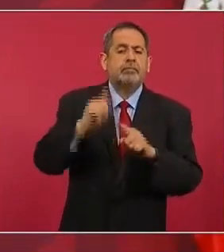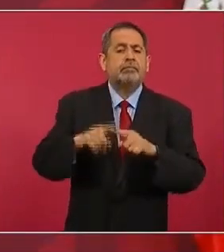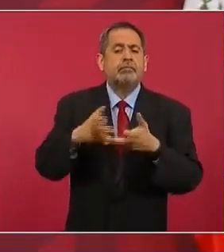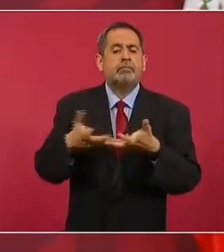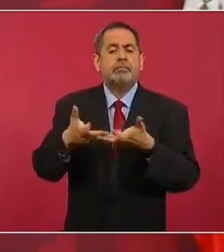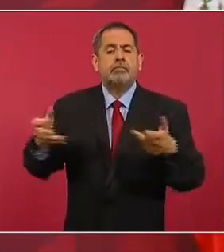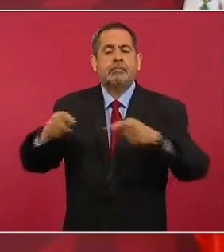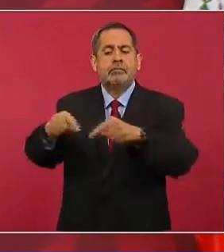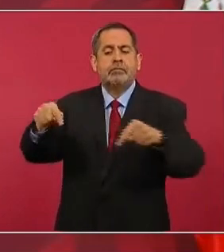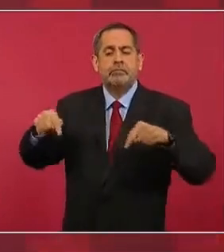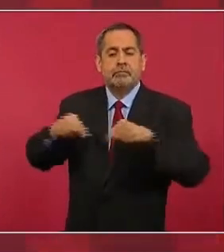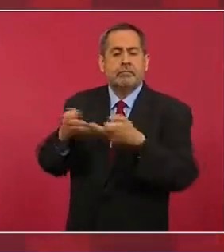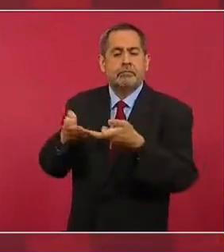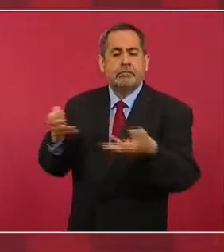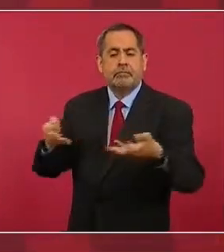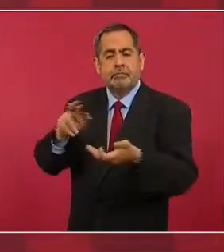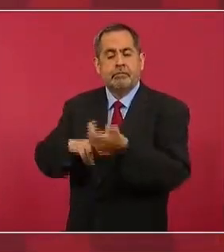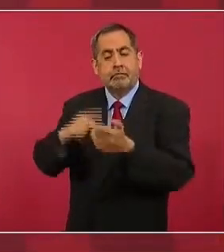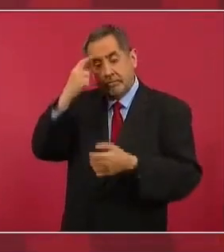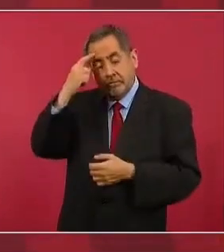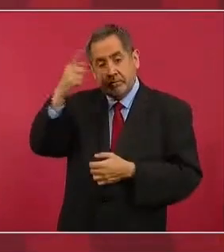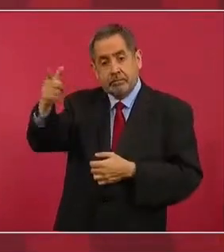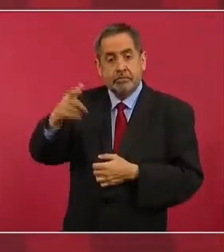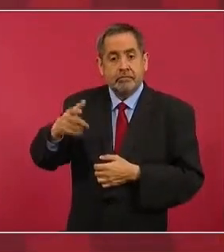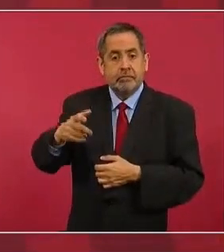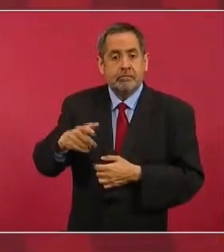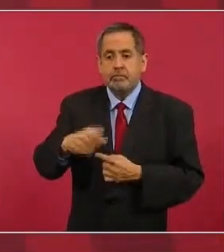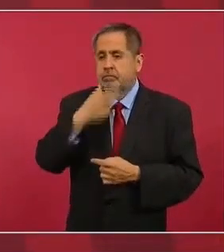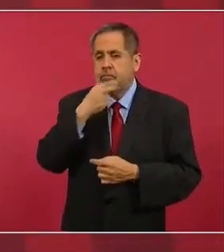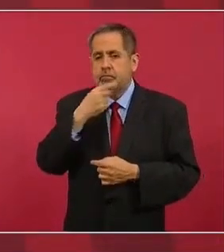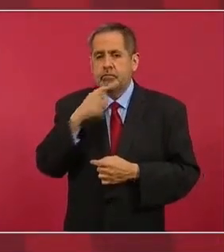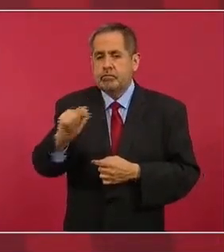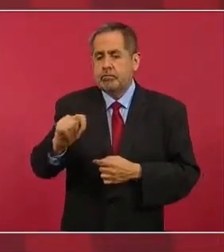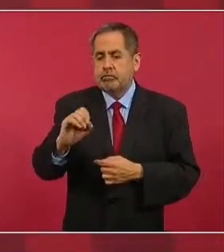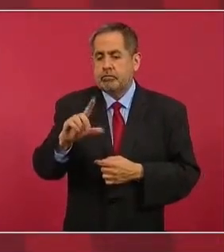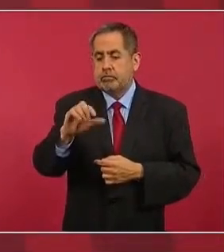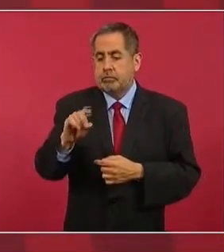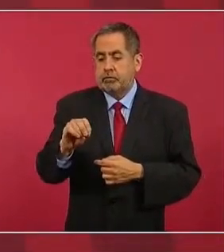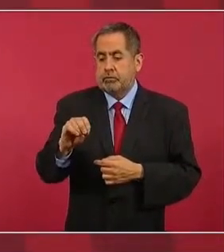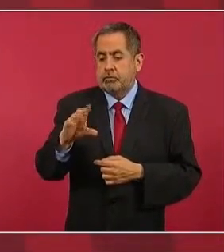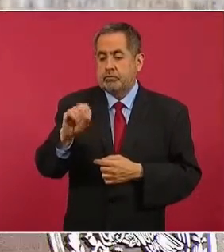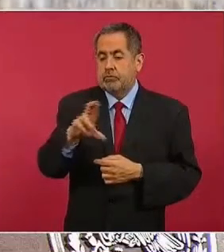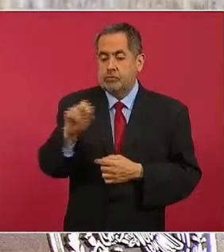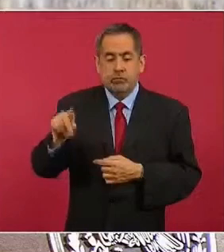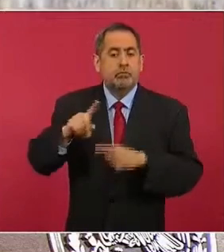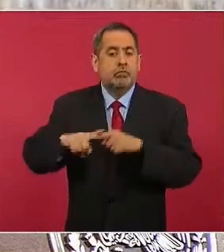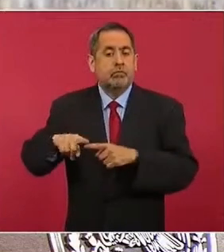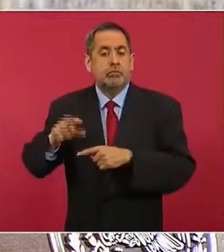de lo que era el rancho de el finado Toledo Corro, que lo compraron también en Fonatur,